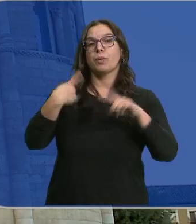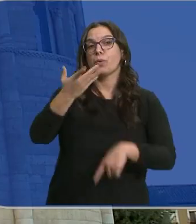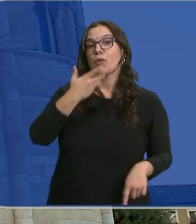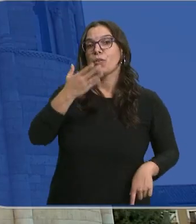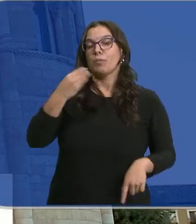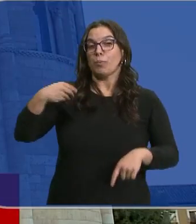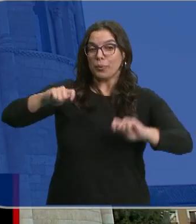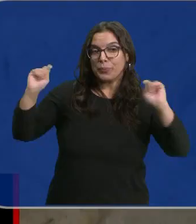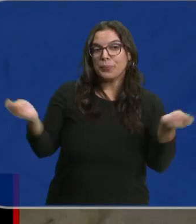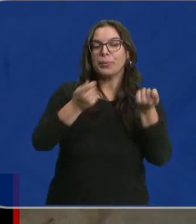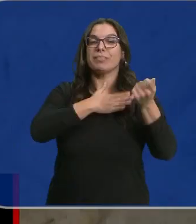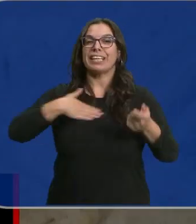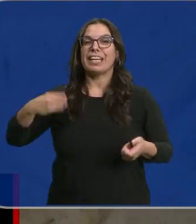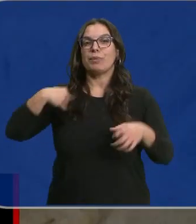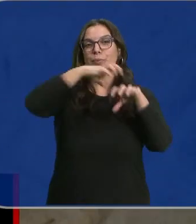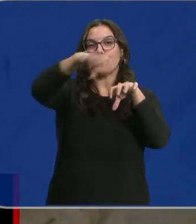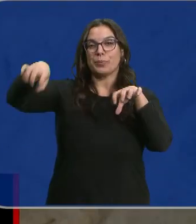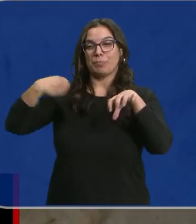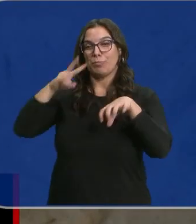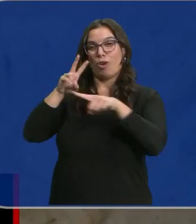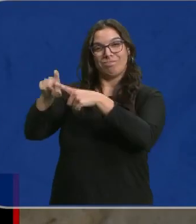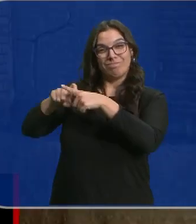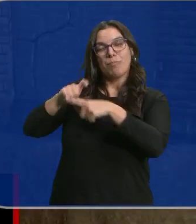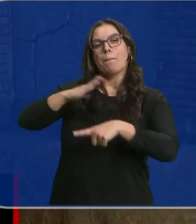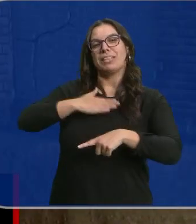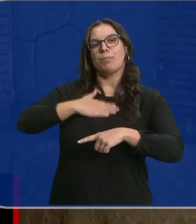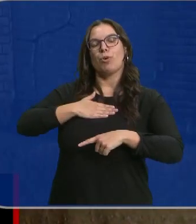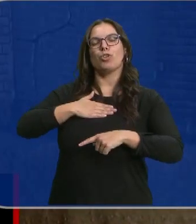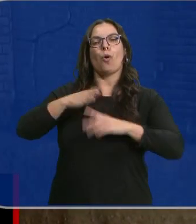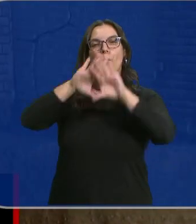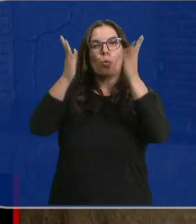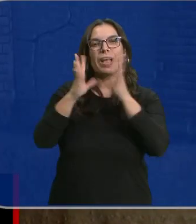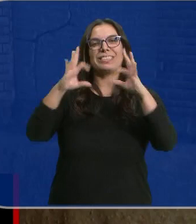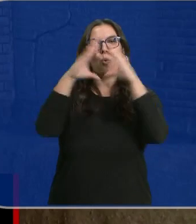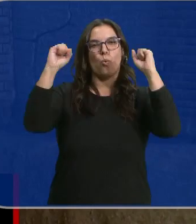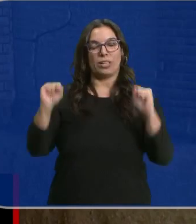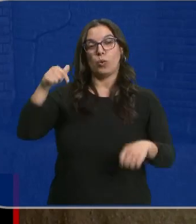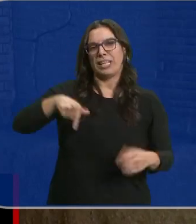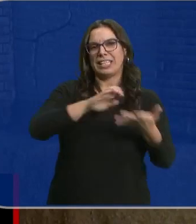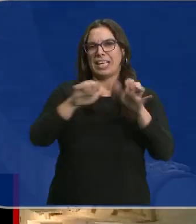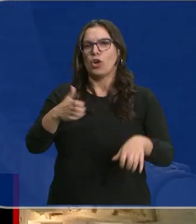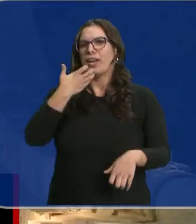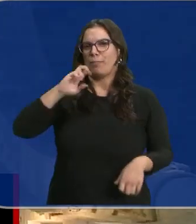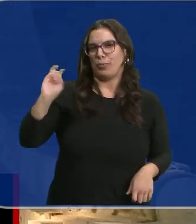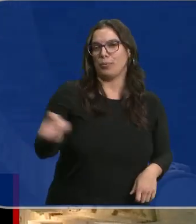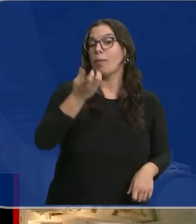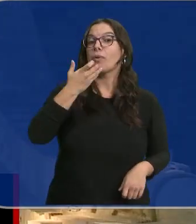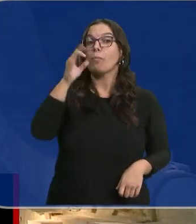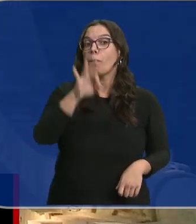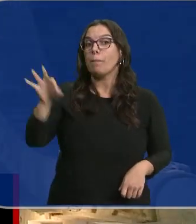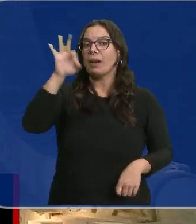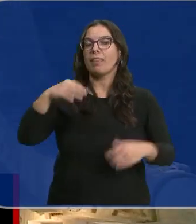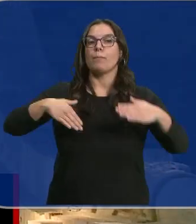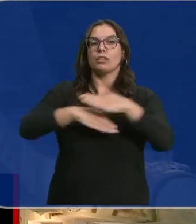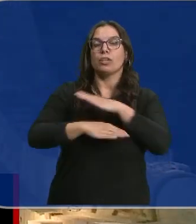Conoceremos la campaña que pretende convertir los sitios cluniacenses en Patrimonio Mundial de la UNESCO. En Castilla y León varios ejemplos, solo en Palencia están